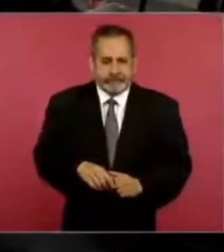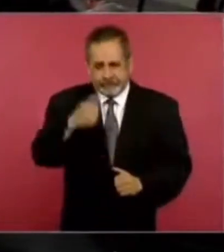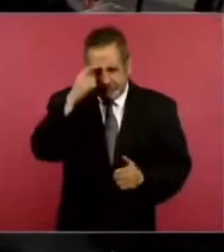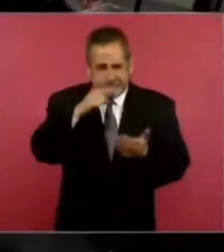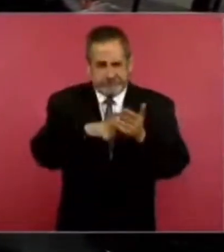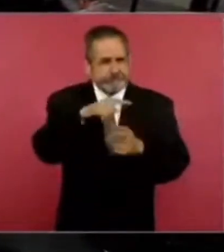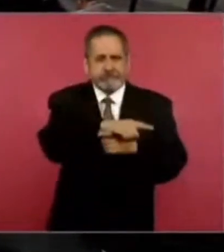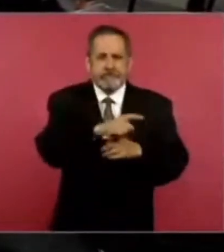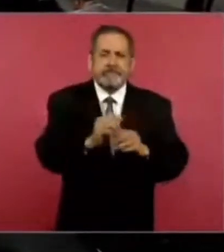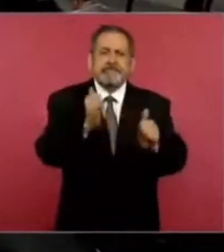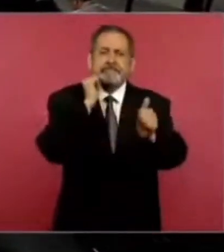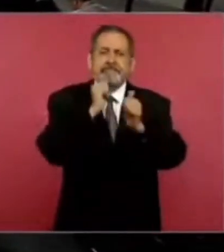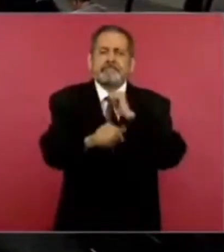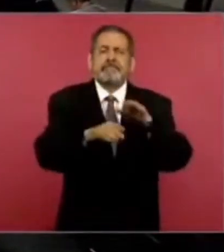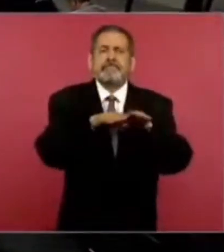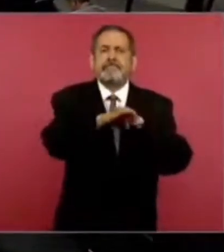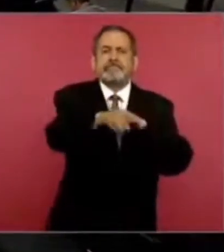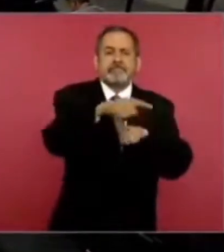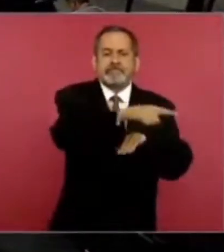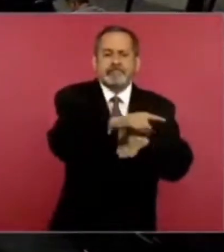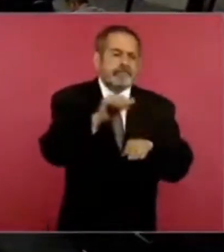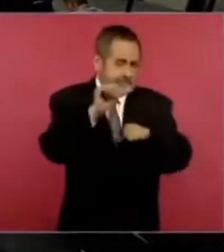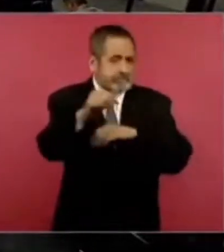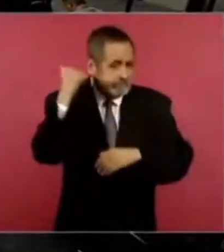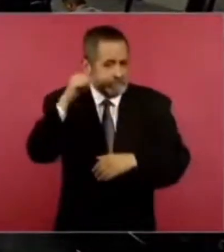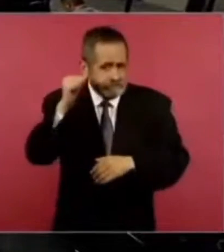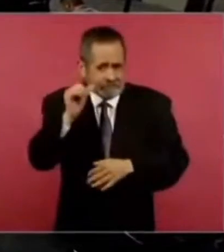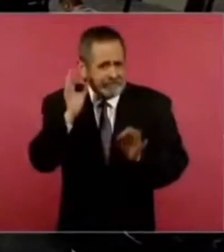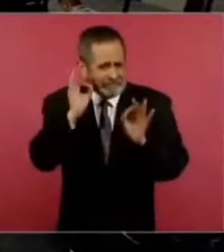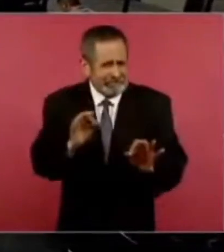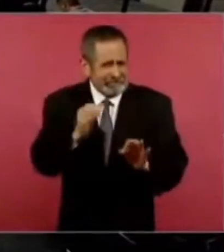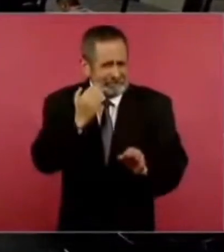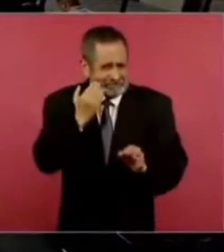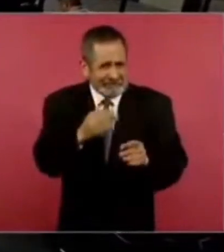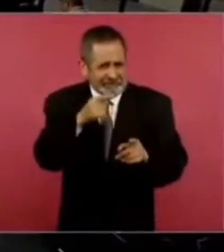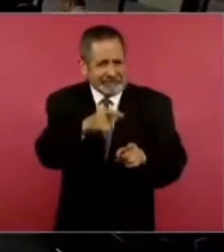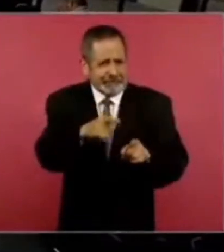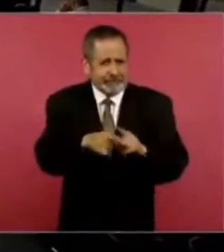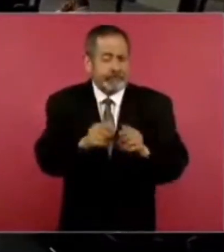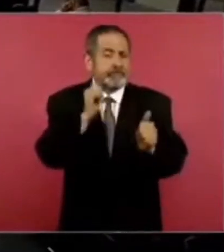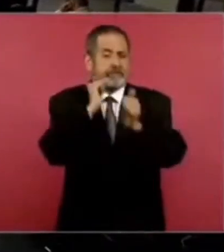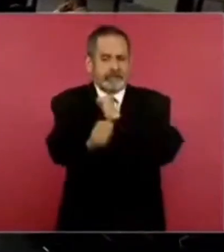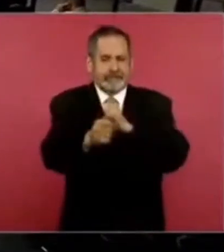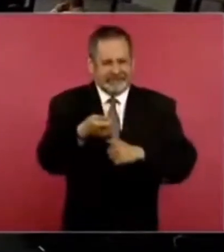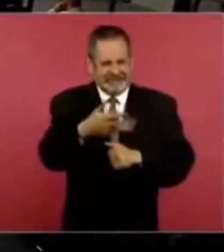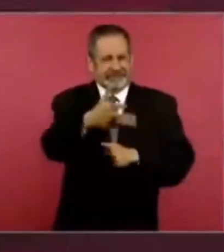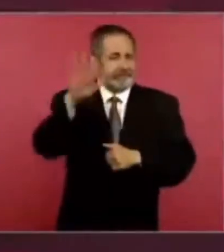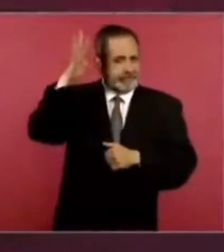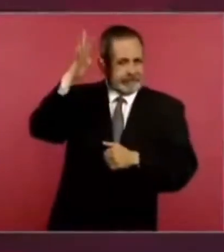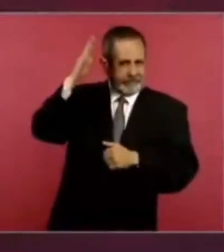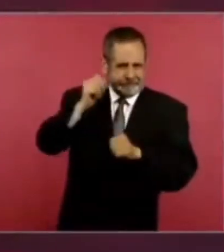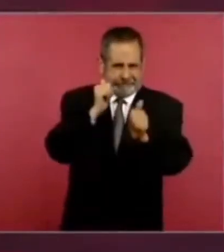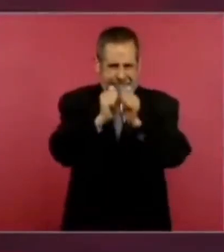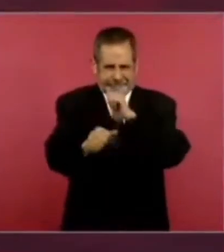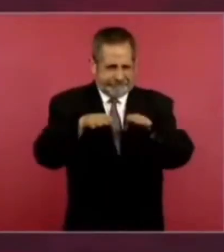FOBAPROA, ¿por qué rescatar a los de arriba? ¿Por qué no rescatar a los de abajo?